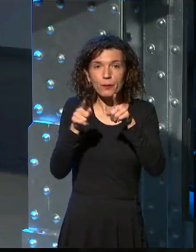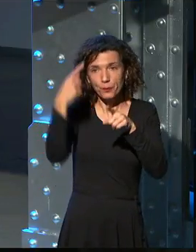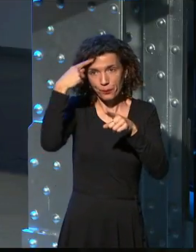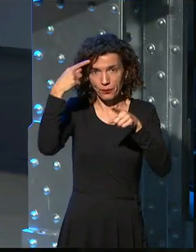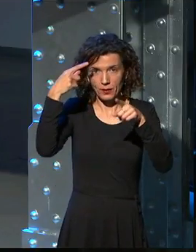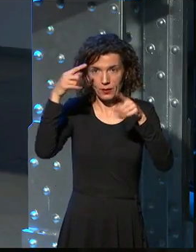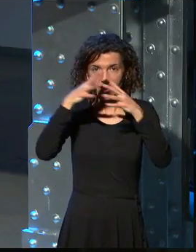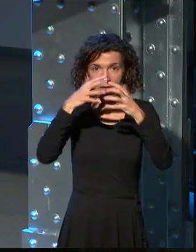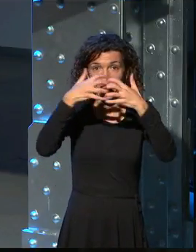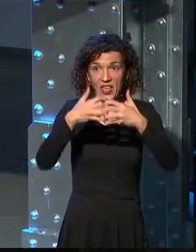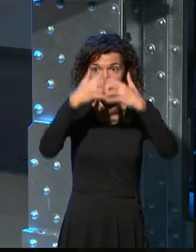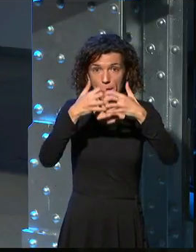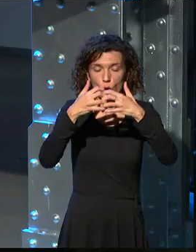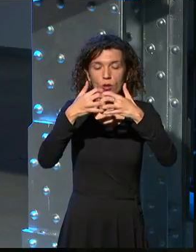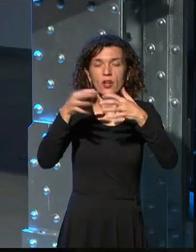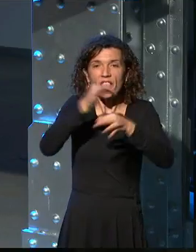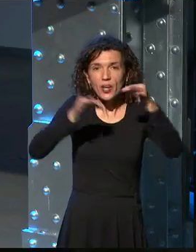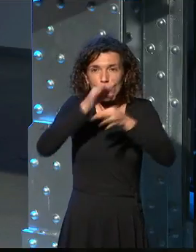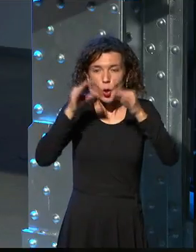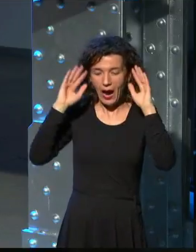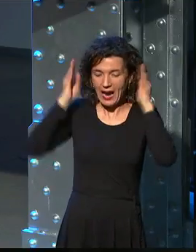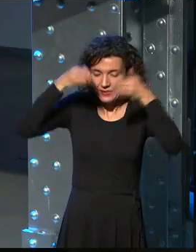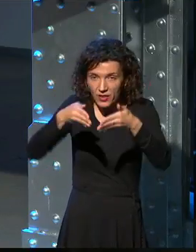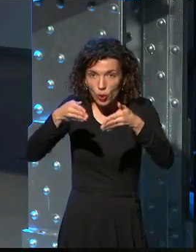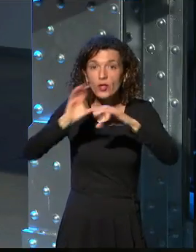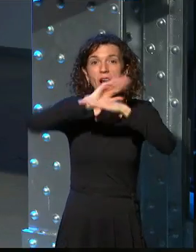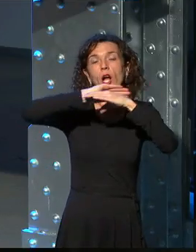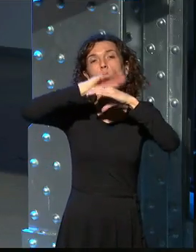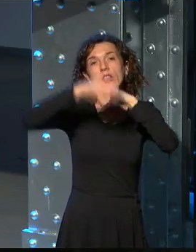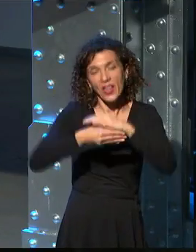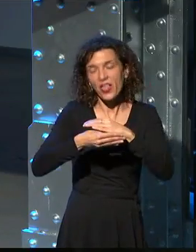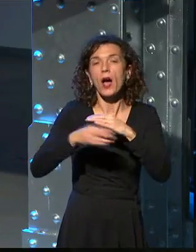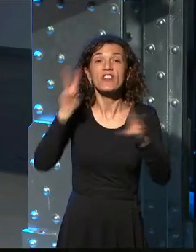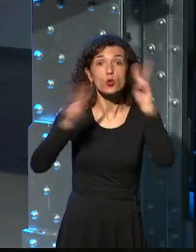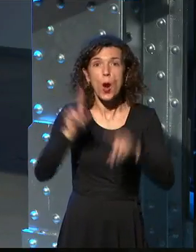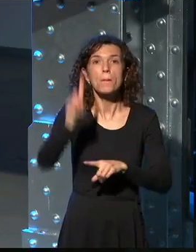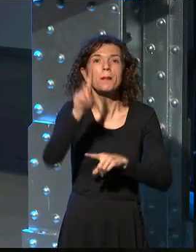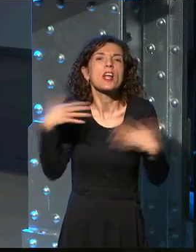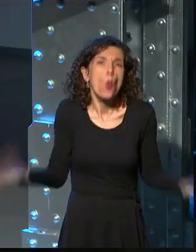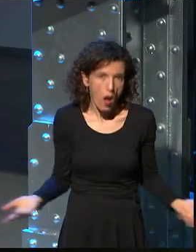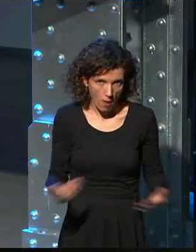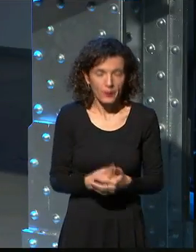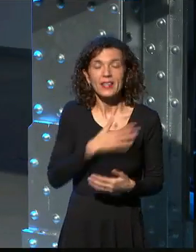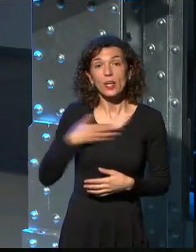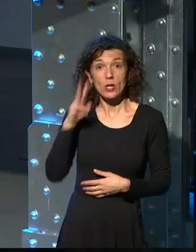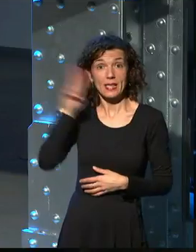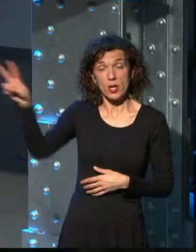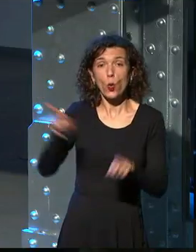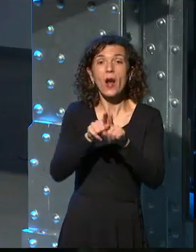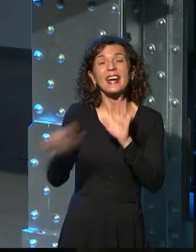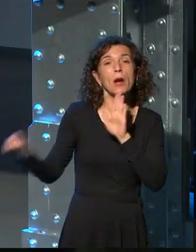circuitos de la atención, subyacentes a la atención en la corteza visual primaria. Quiero enseñaros. Esta es